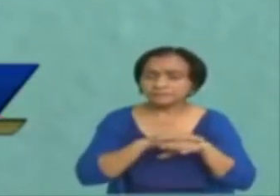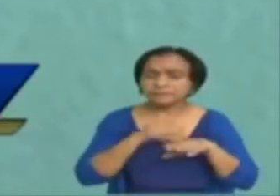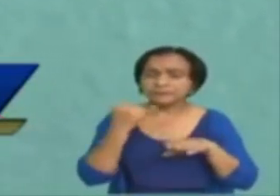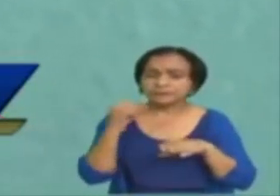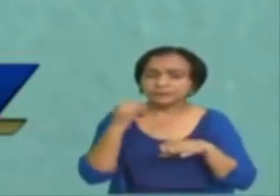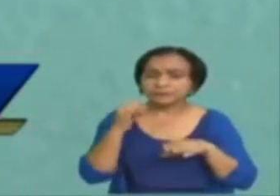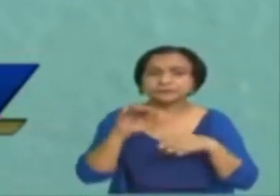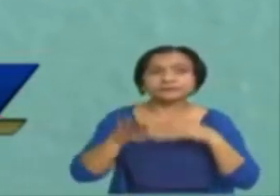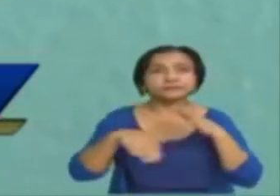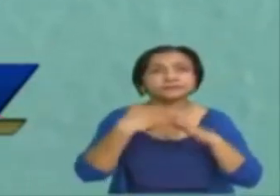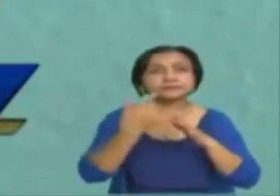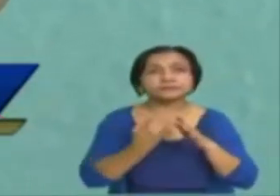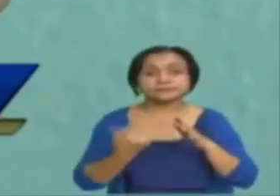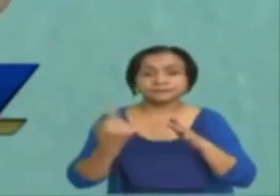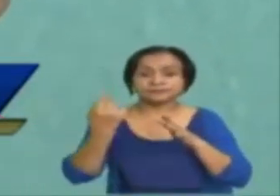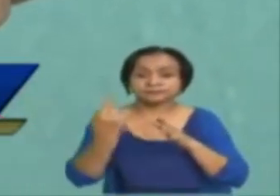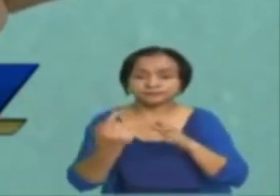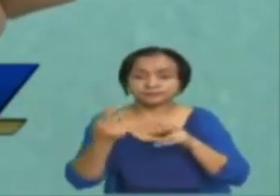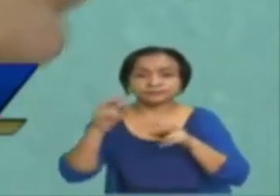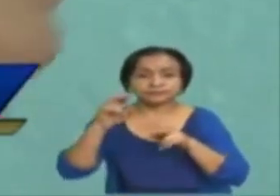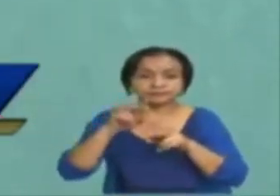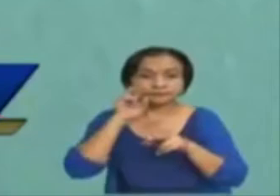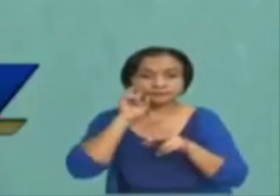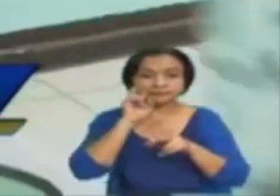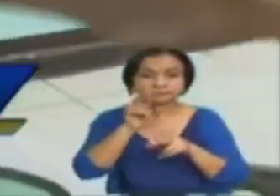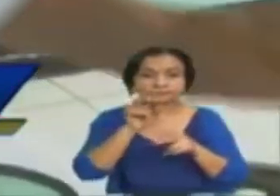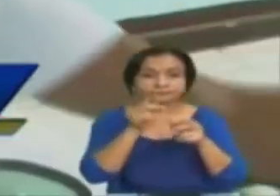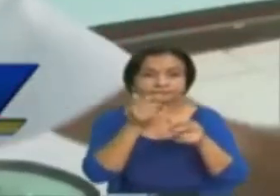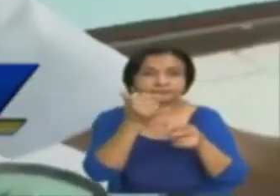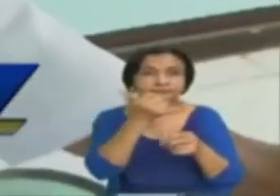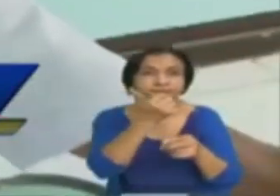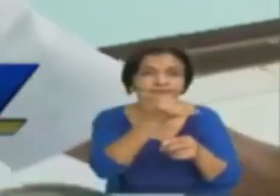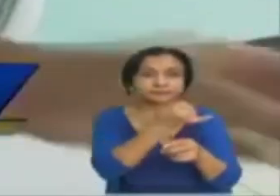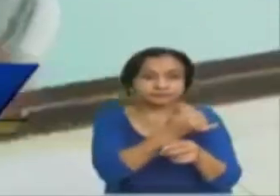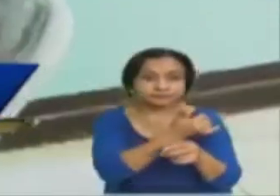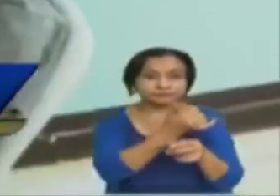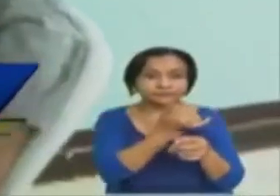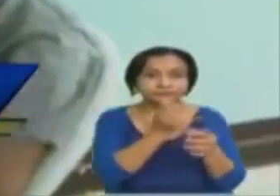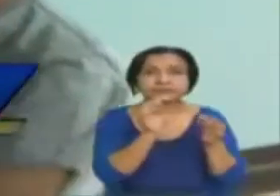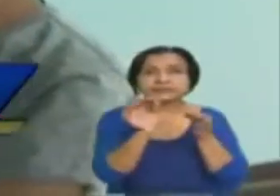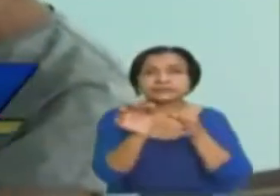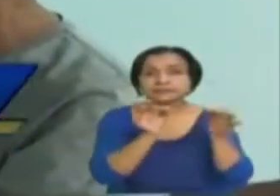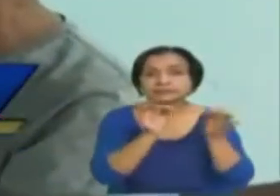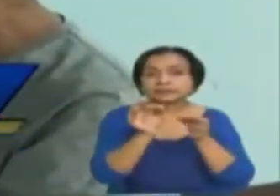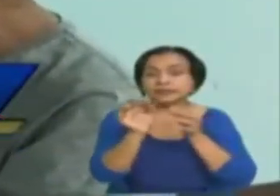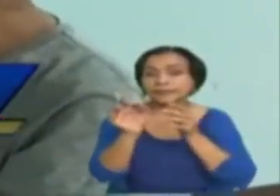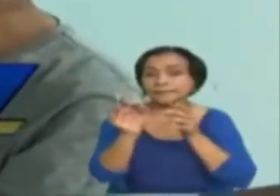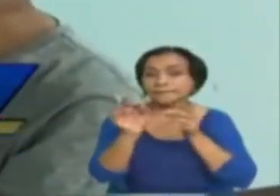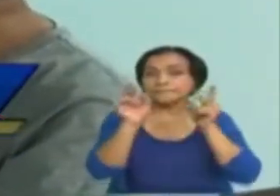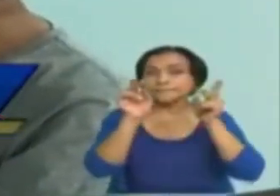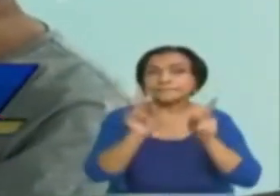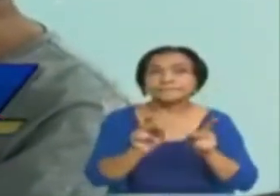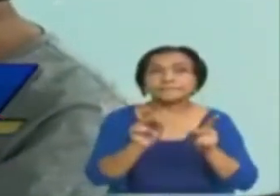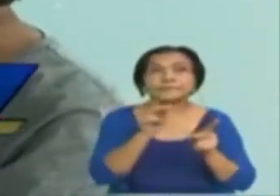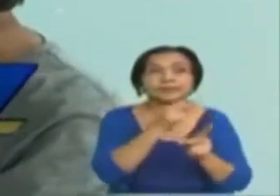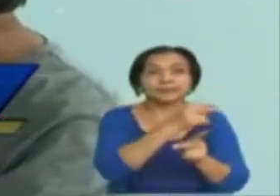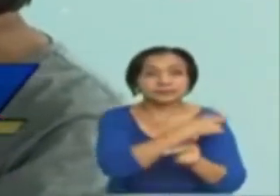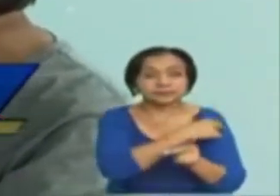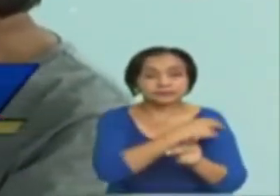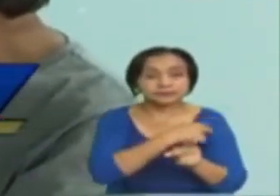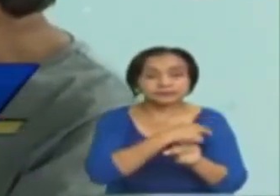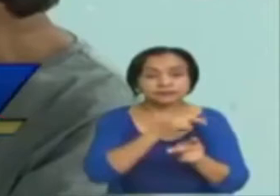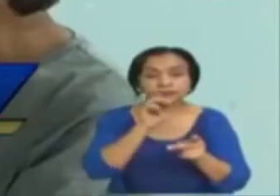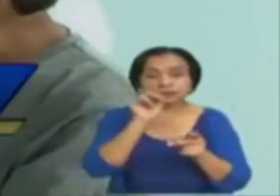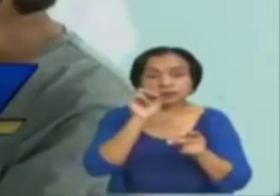Morazán, en el Hospital Berta Calderón, en el Taller de Enfermedades de Transmisión Vectorial, en el Hospital